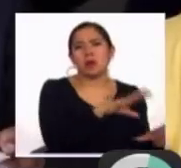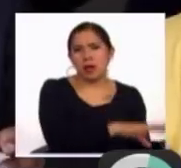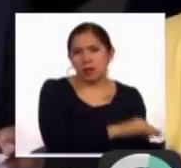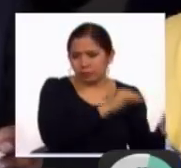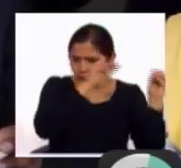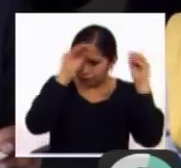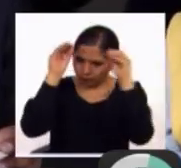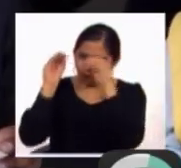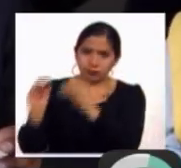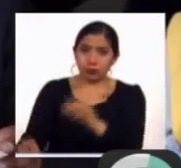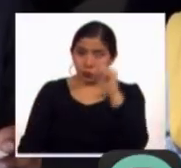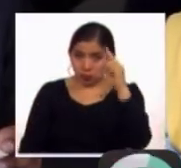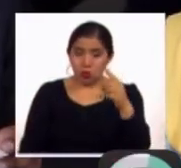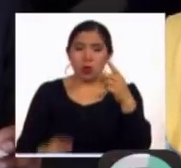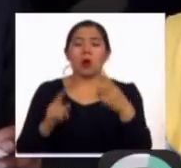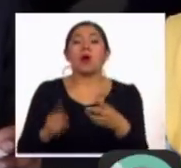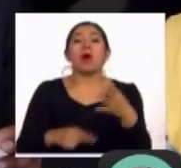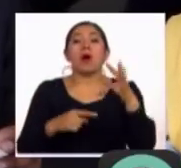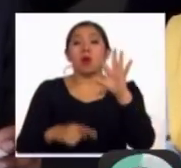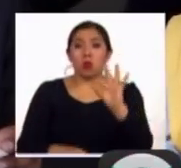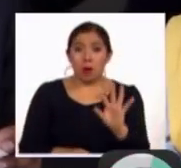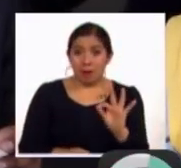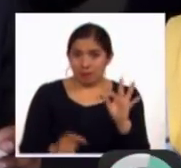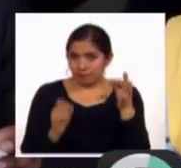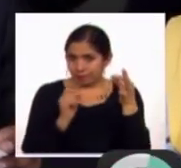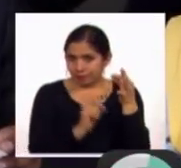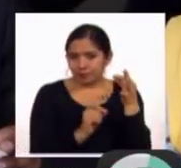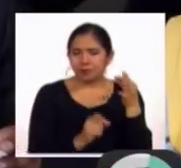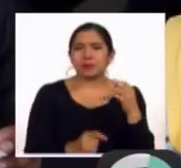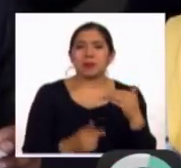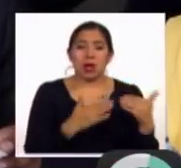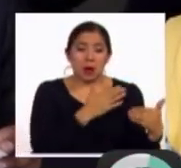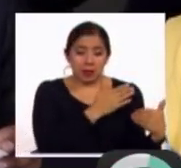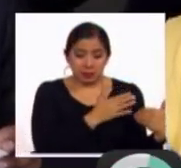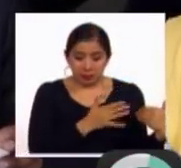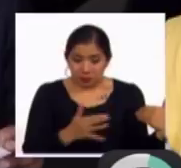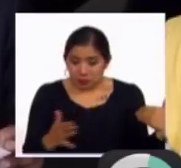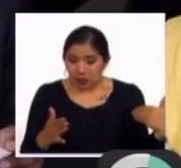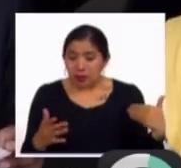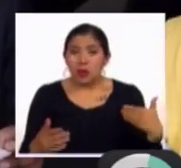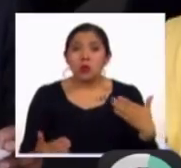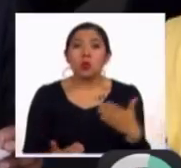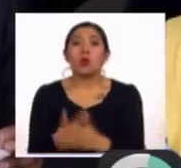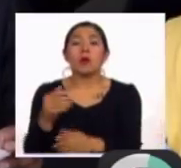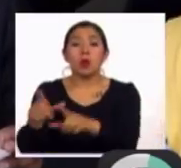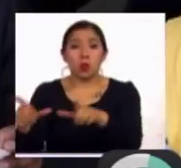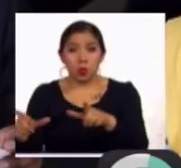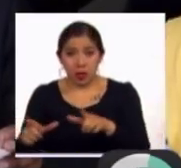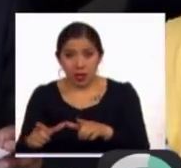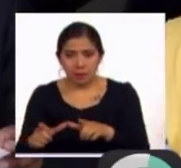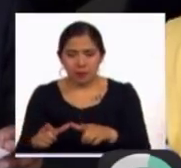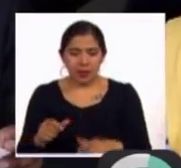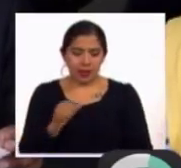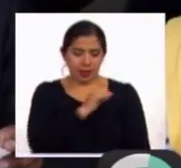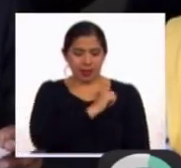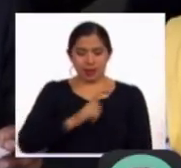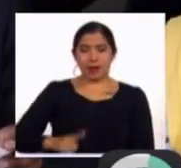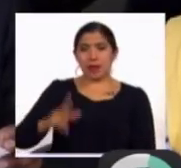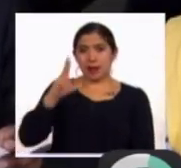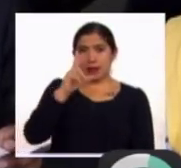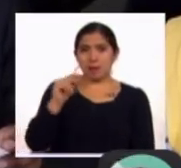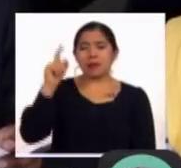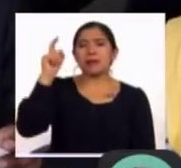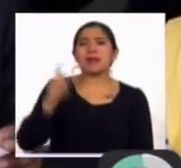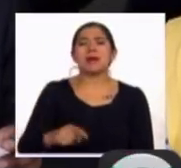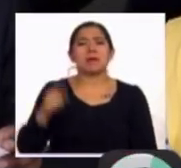Paz. 9. Durante este periodo, hasta el inicio de operaciones del nuevo sitio, el Gobierno Autónomo Municipal de La Paz establecerá un